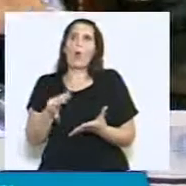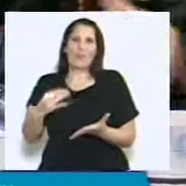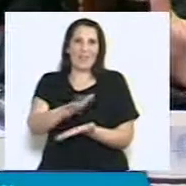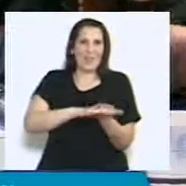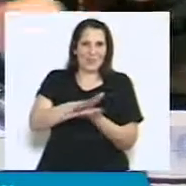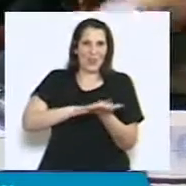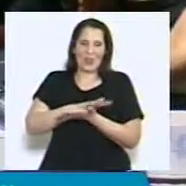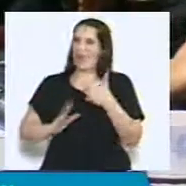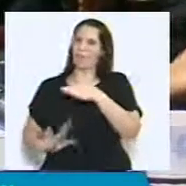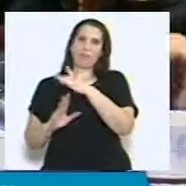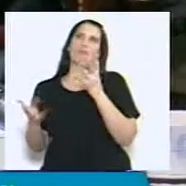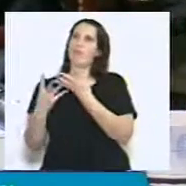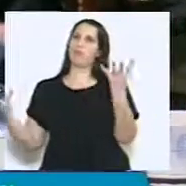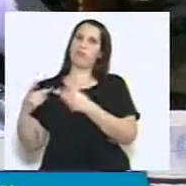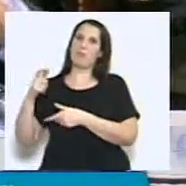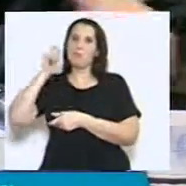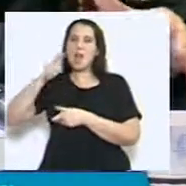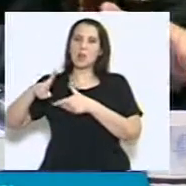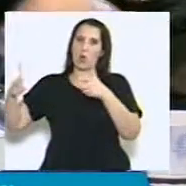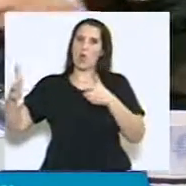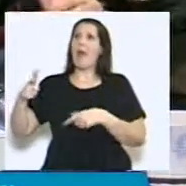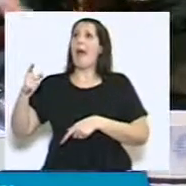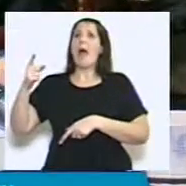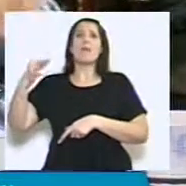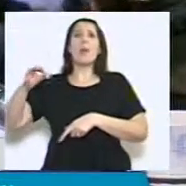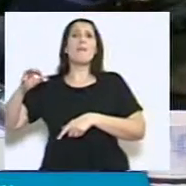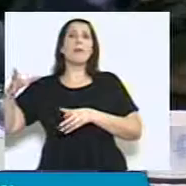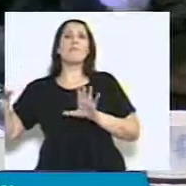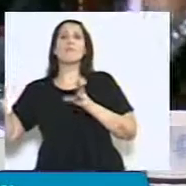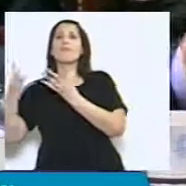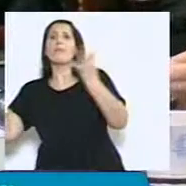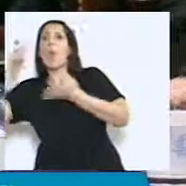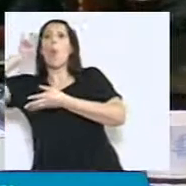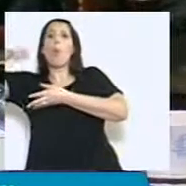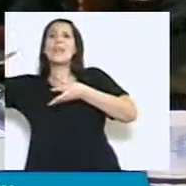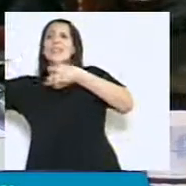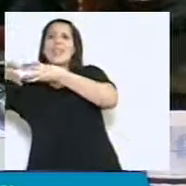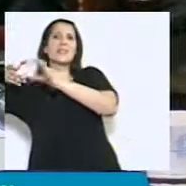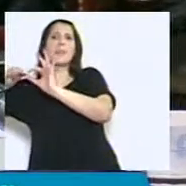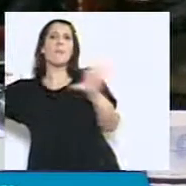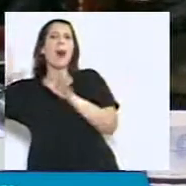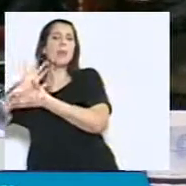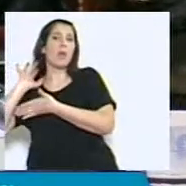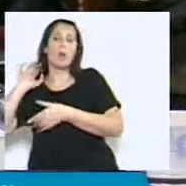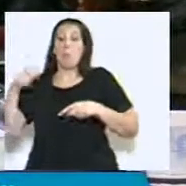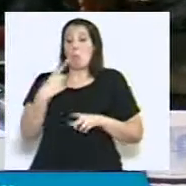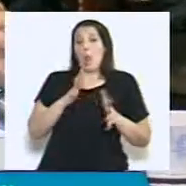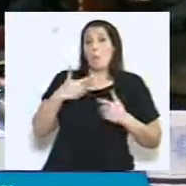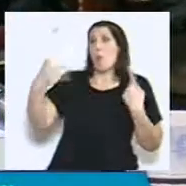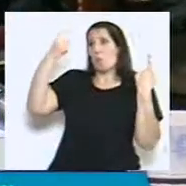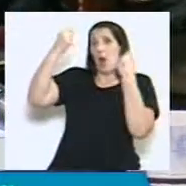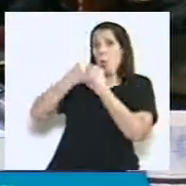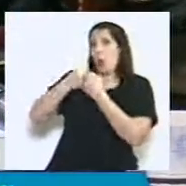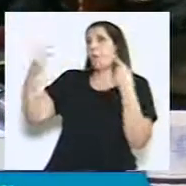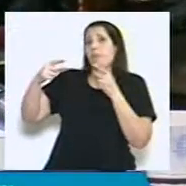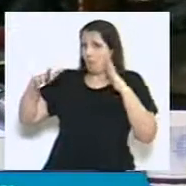una corte no de mayoría automática, sino una corte independiente con la que uno puede coincidir o disentir. Lo hizo por